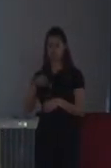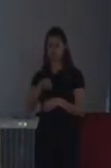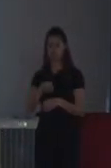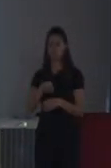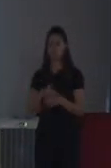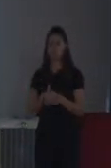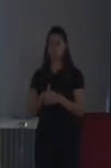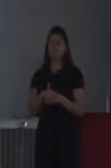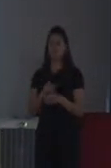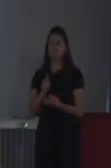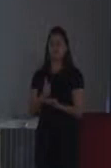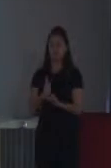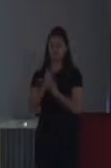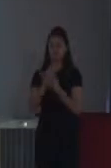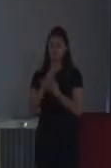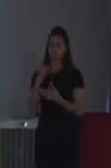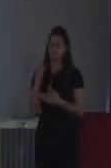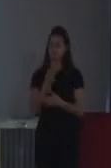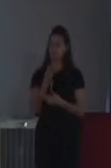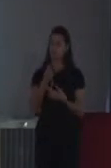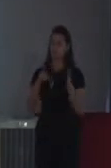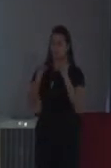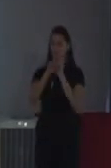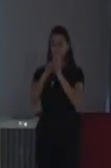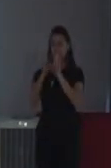la Declaración de